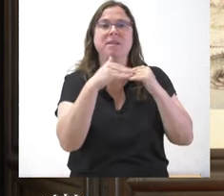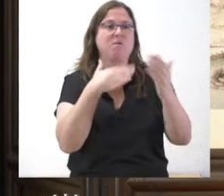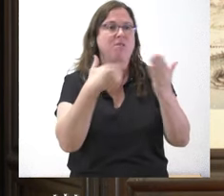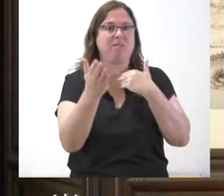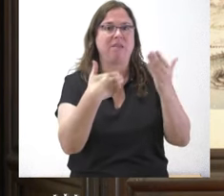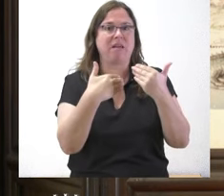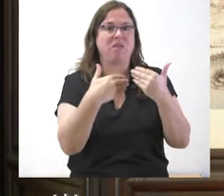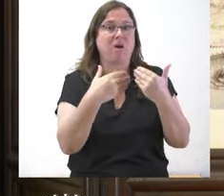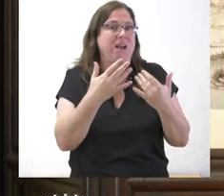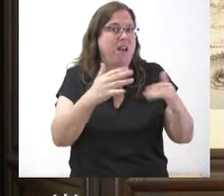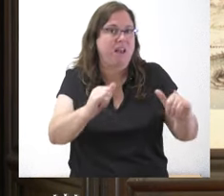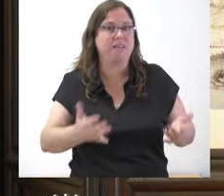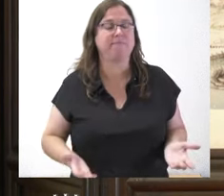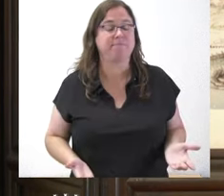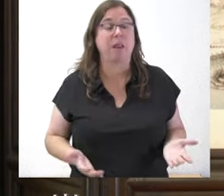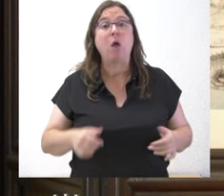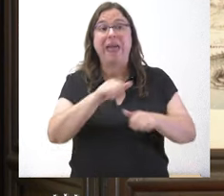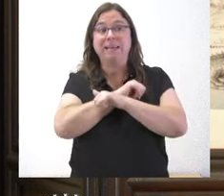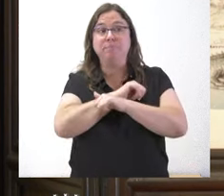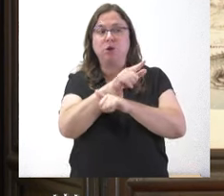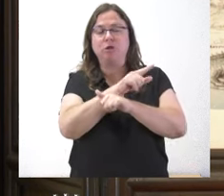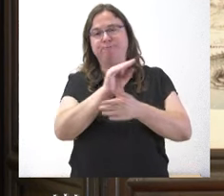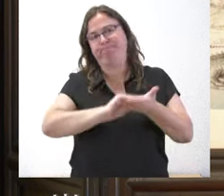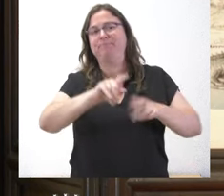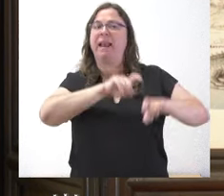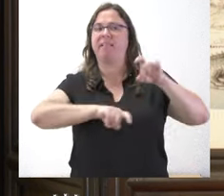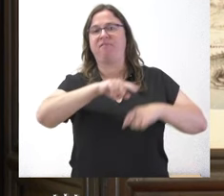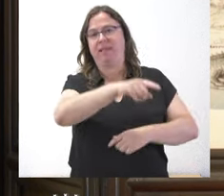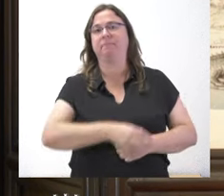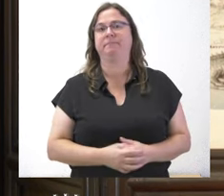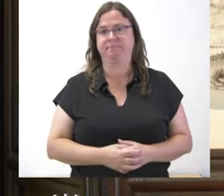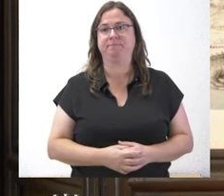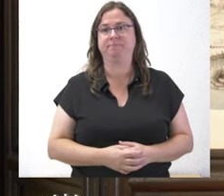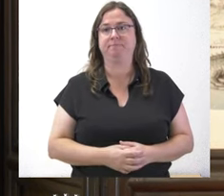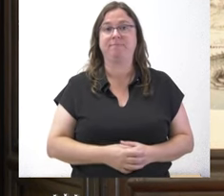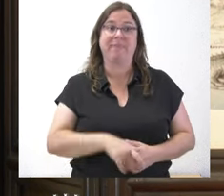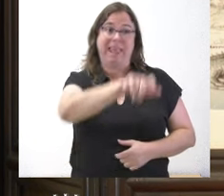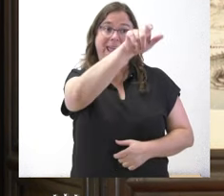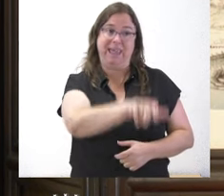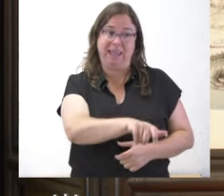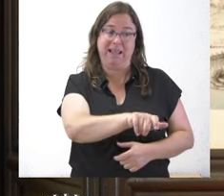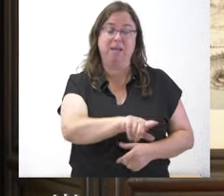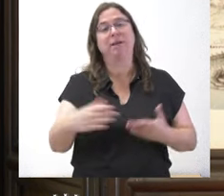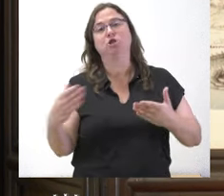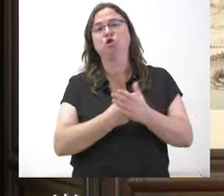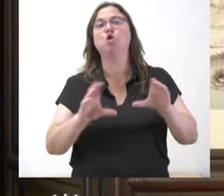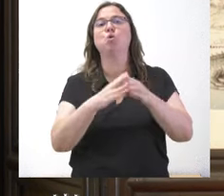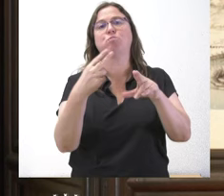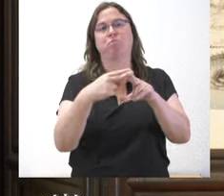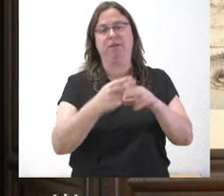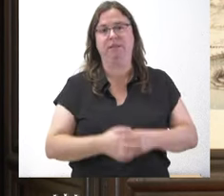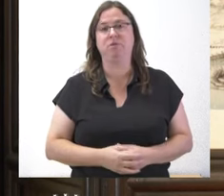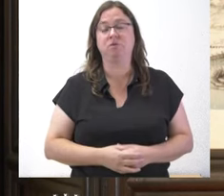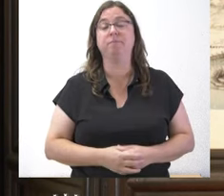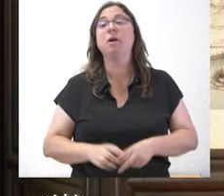sobre estas cuestiones qué Espero que rectifique él y todos los grupos políticos y de